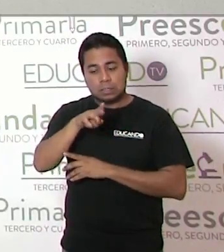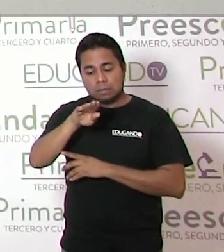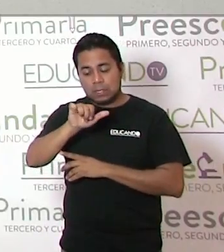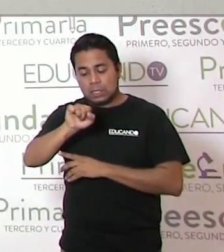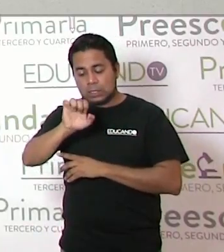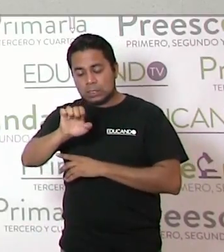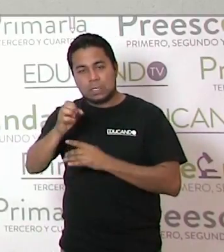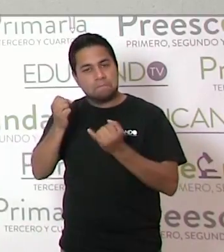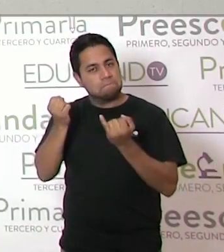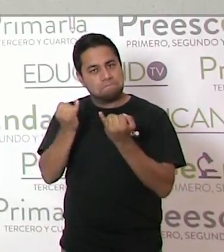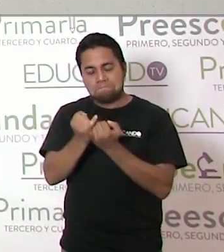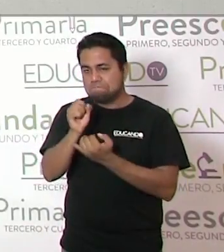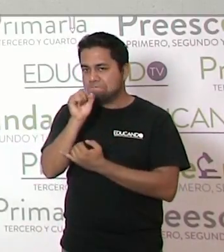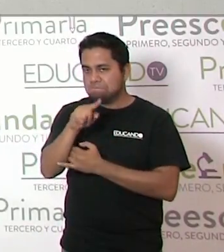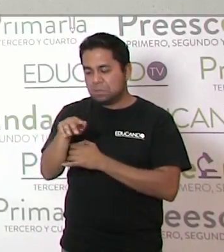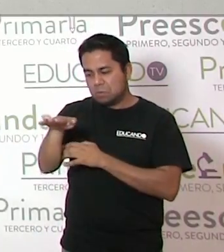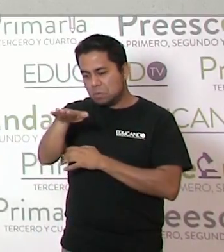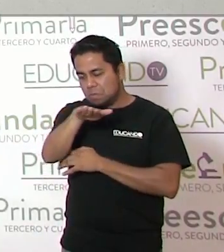base.